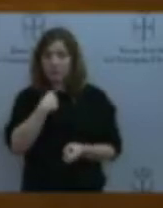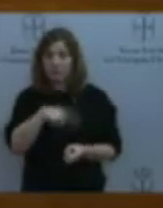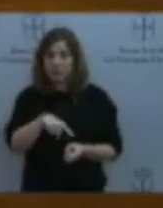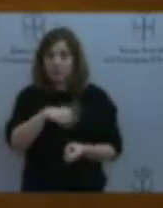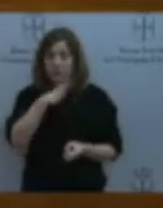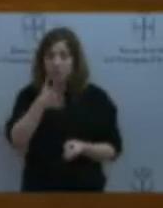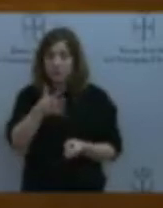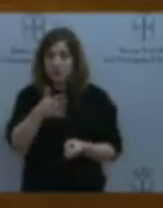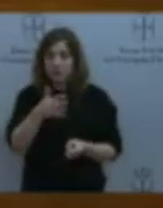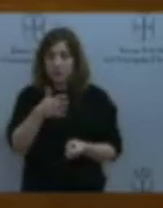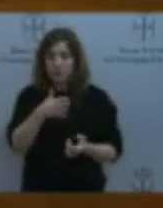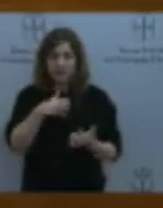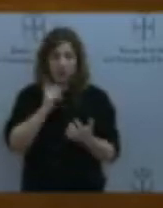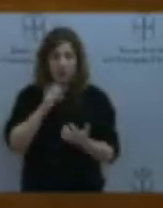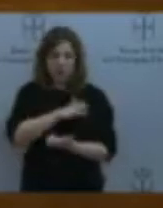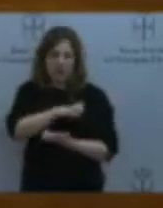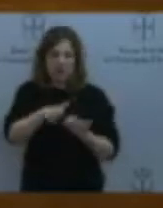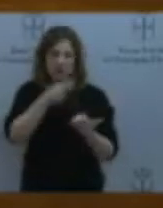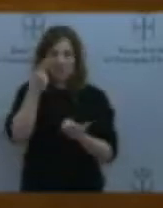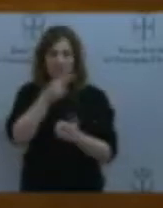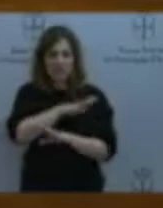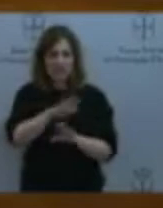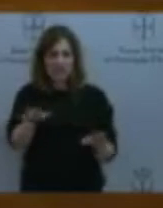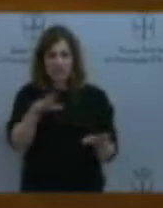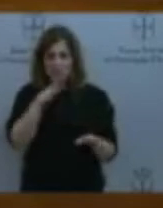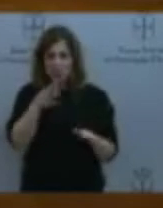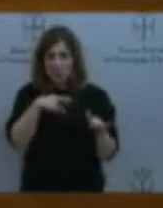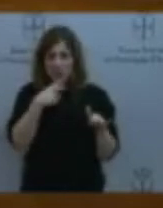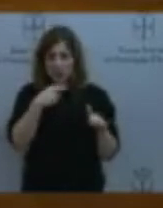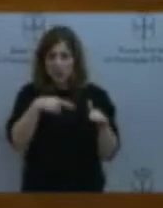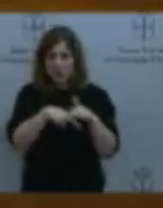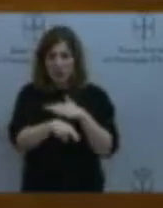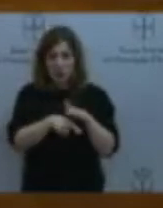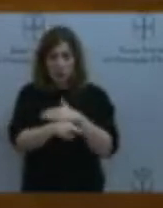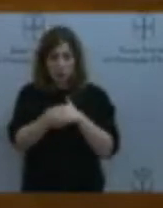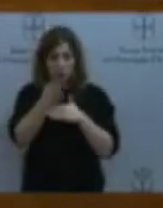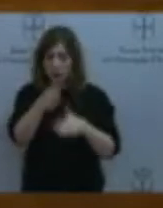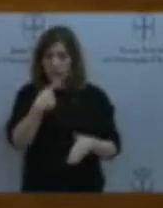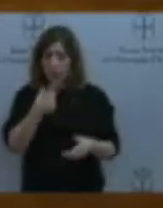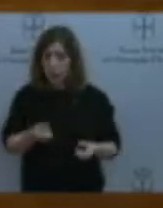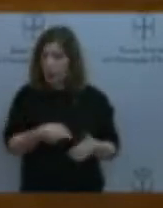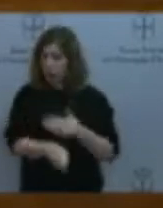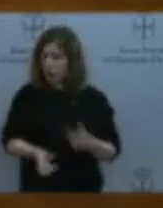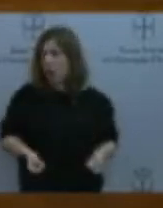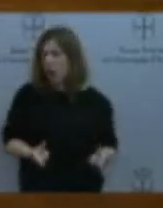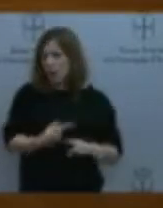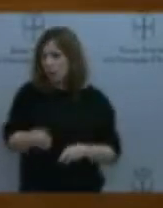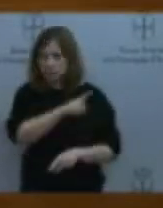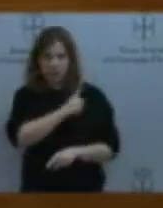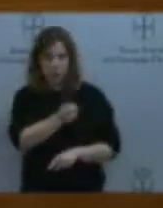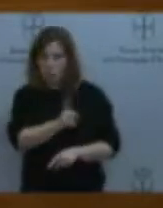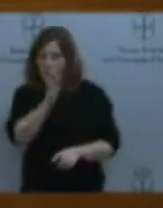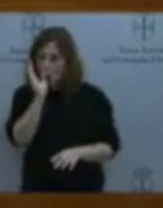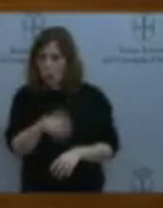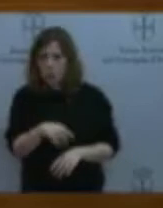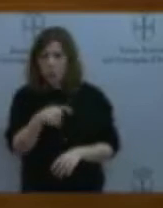intereses ingentes recursos que ustedes negaban que se estuviesen despilfarrando. Y que lo que proponemos es que con lo mismo